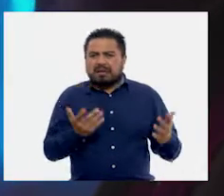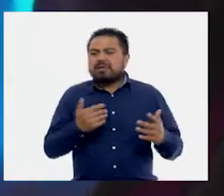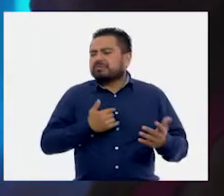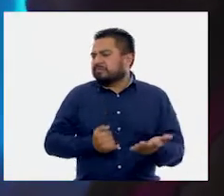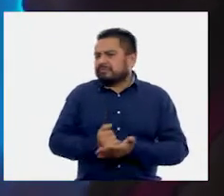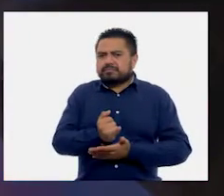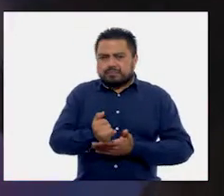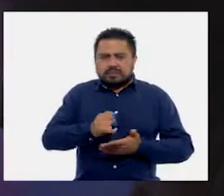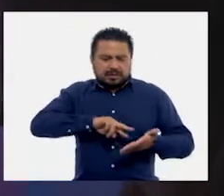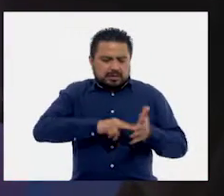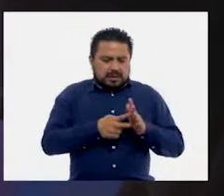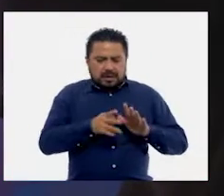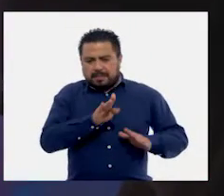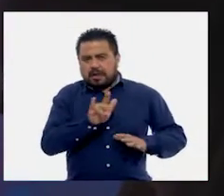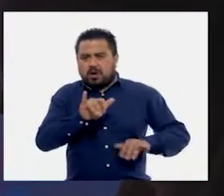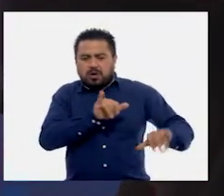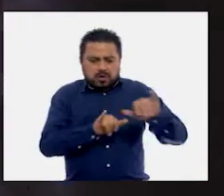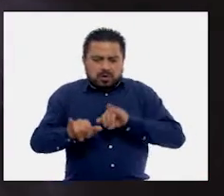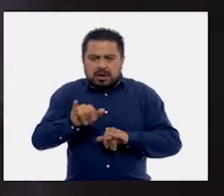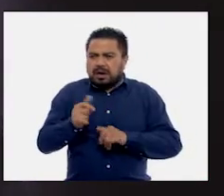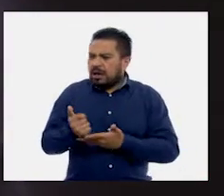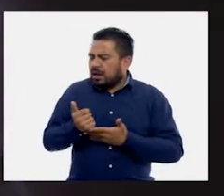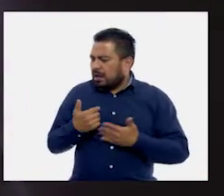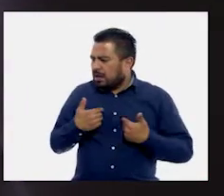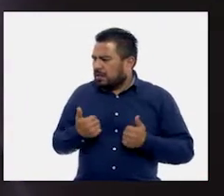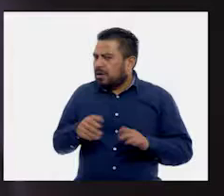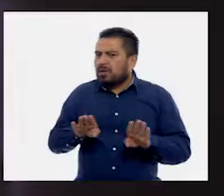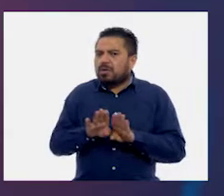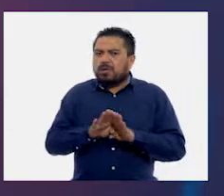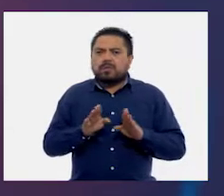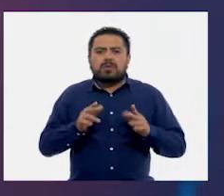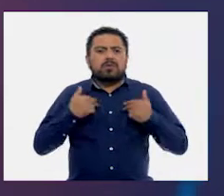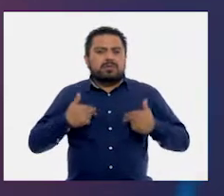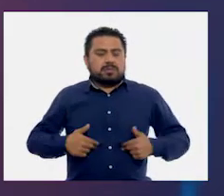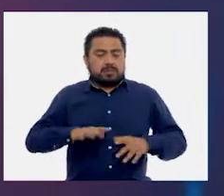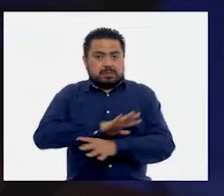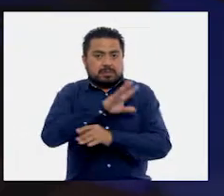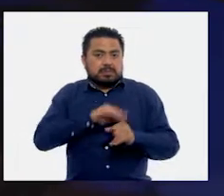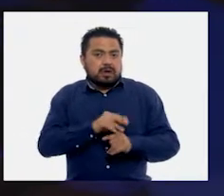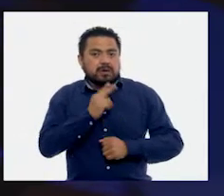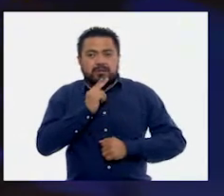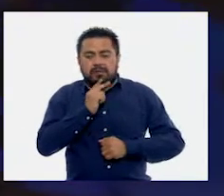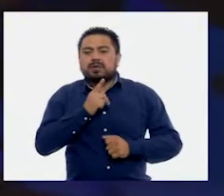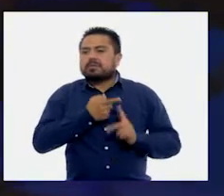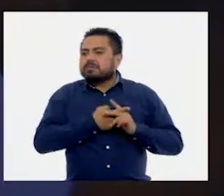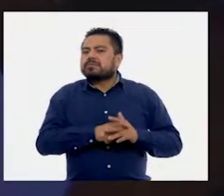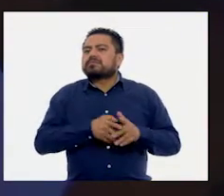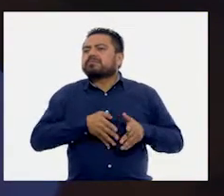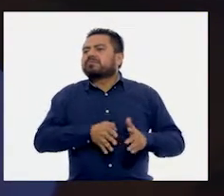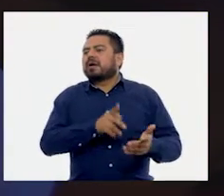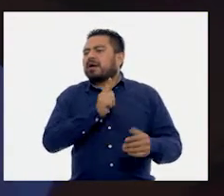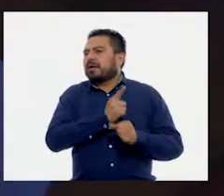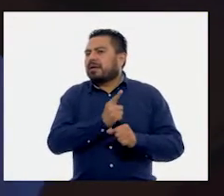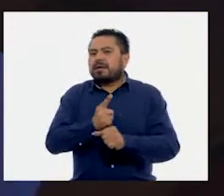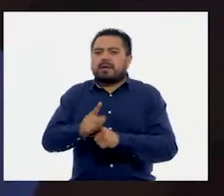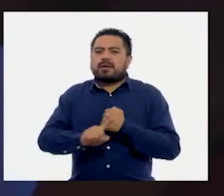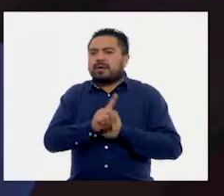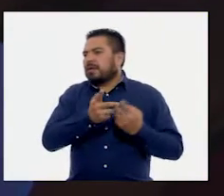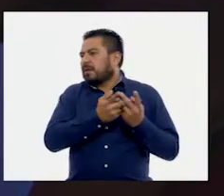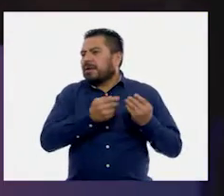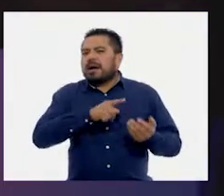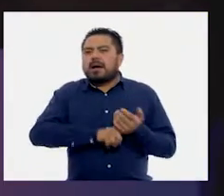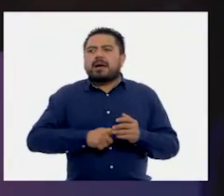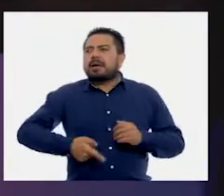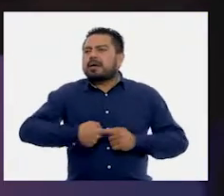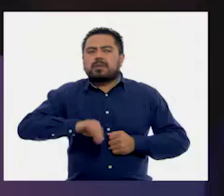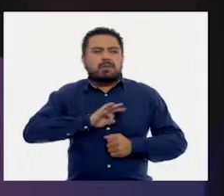estudiar ingeniería bioquímica porque me ayudó a entender cómo funcionaban los seres vivos. Pero también empezó mi camino para descubrir soluciones que nadie